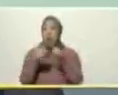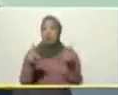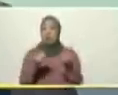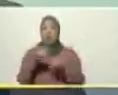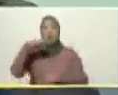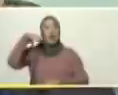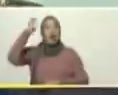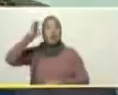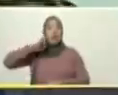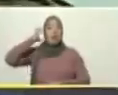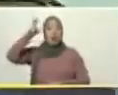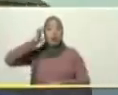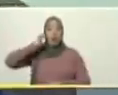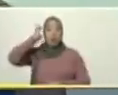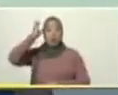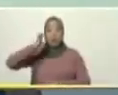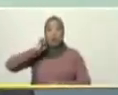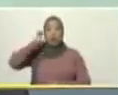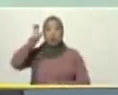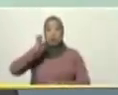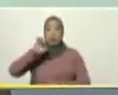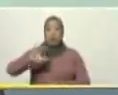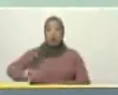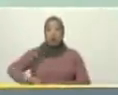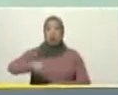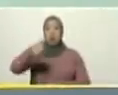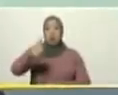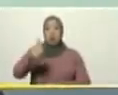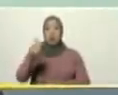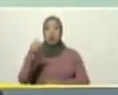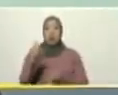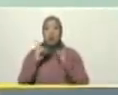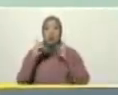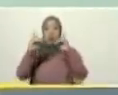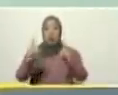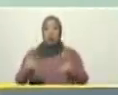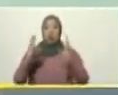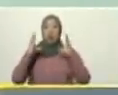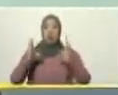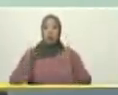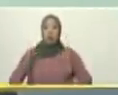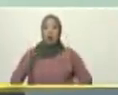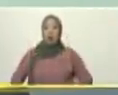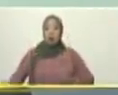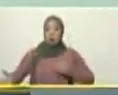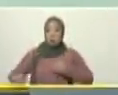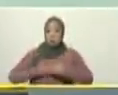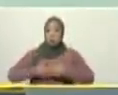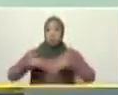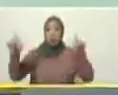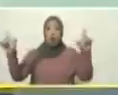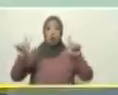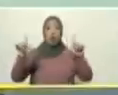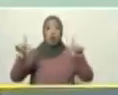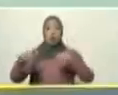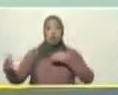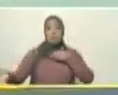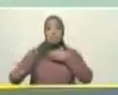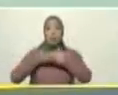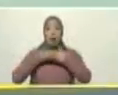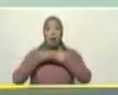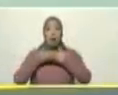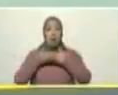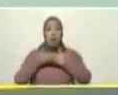Europa que levanta la voz en nombre de los derechos humanos cerrando a medios de comunicación como RT